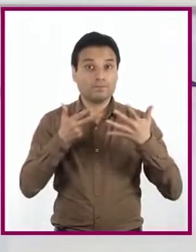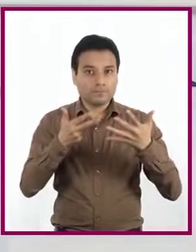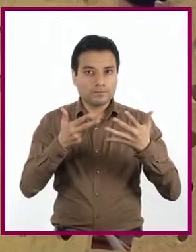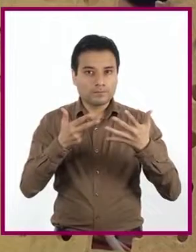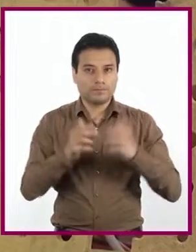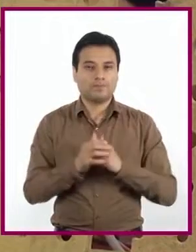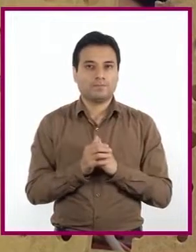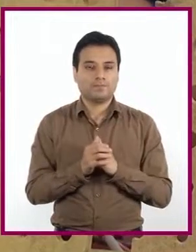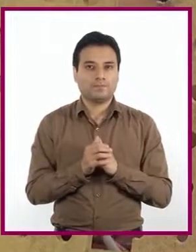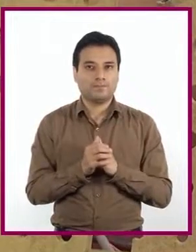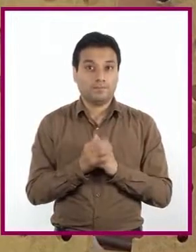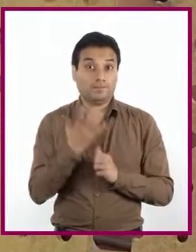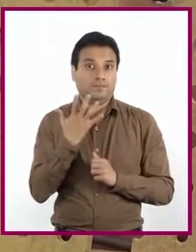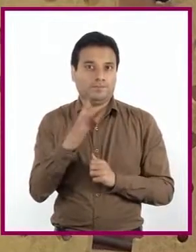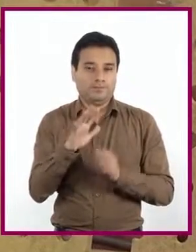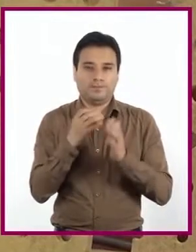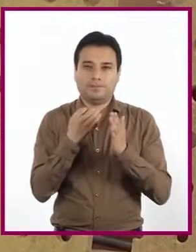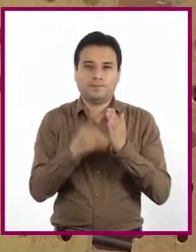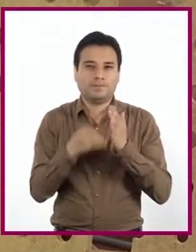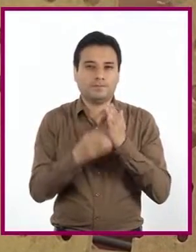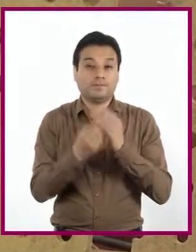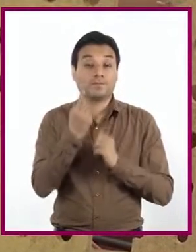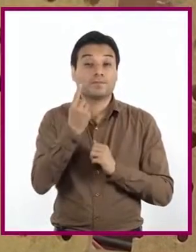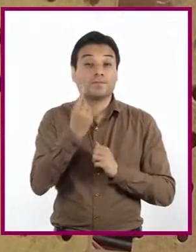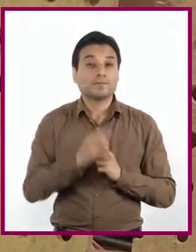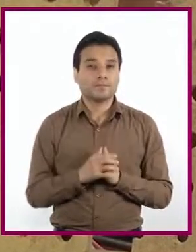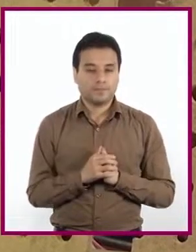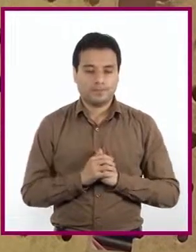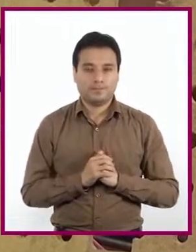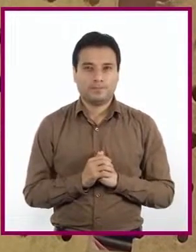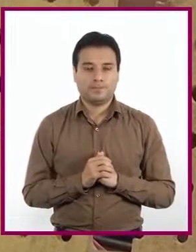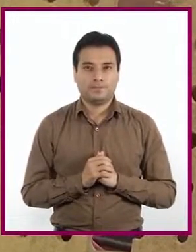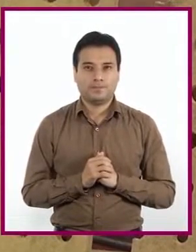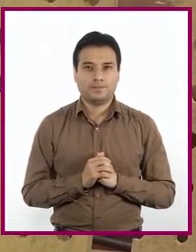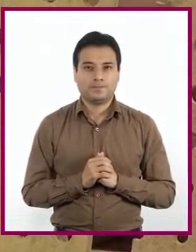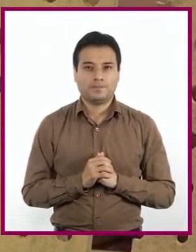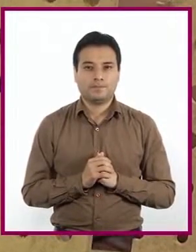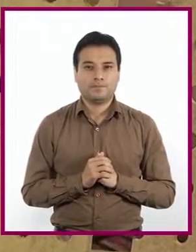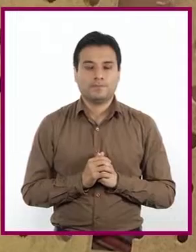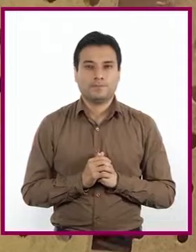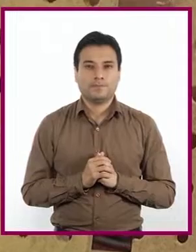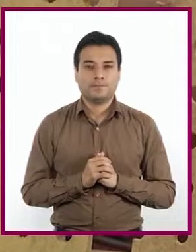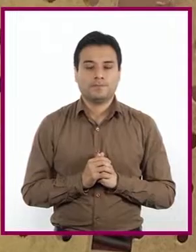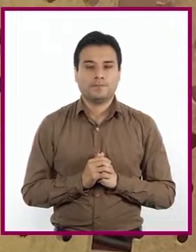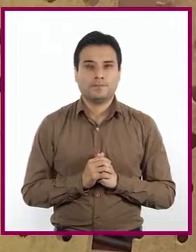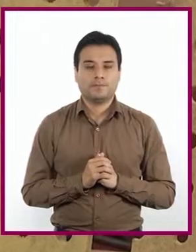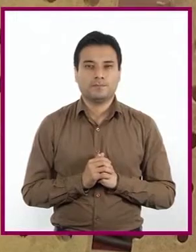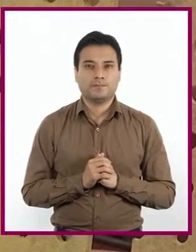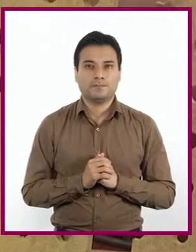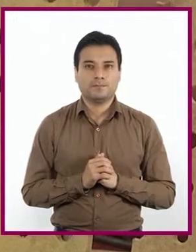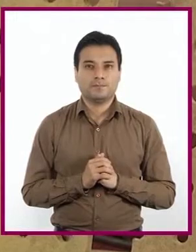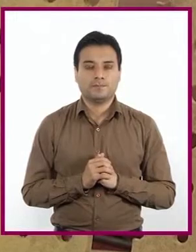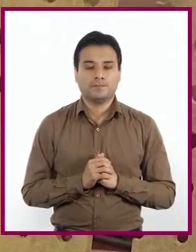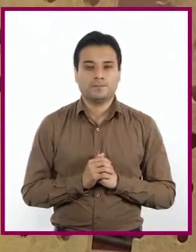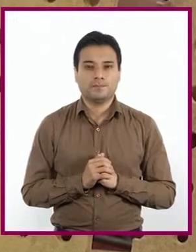falta conectar el último electrón, que es el electrón de valencia. Observen.